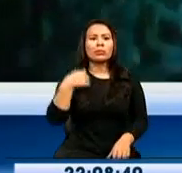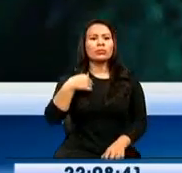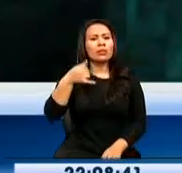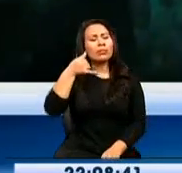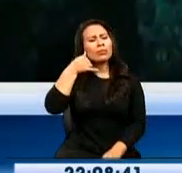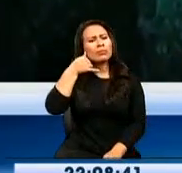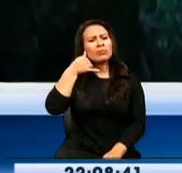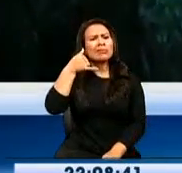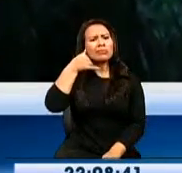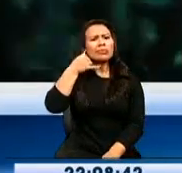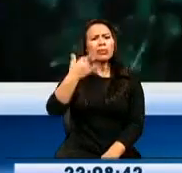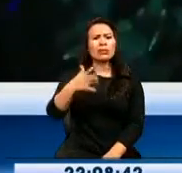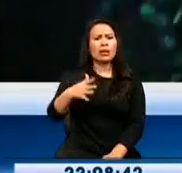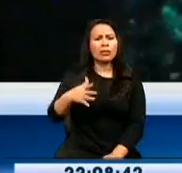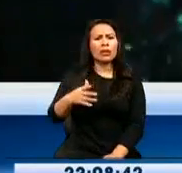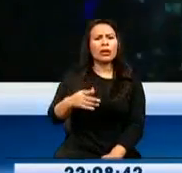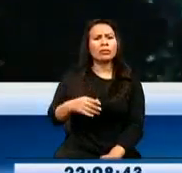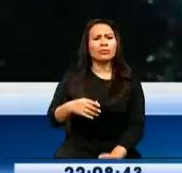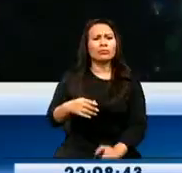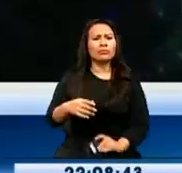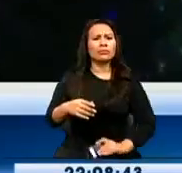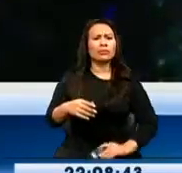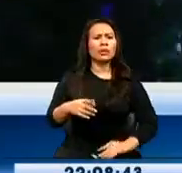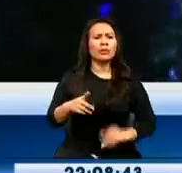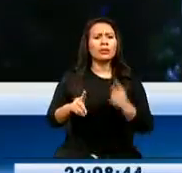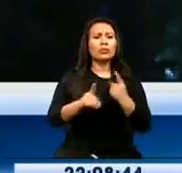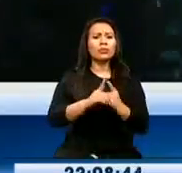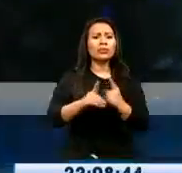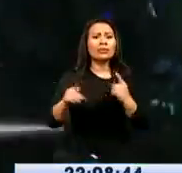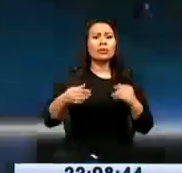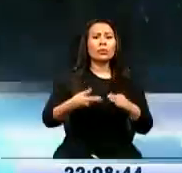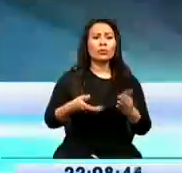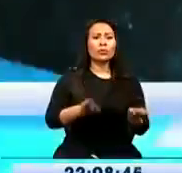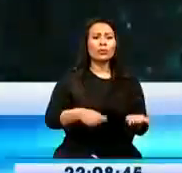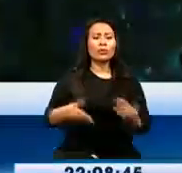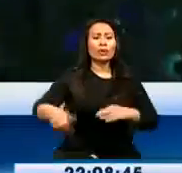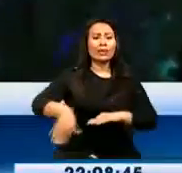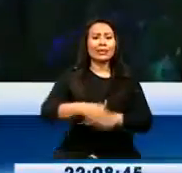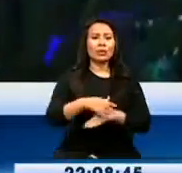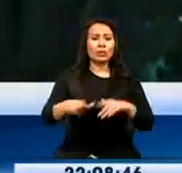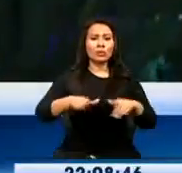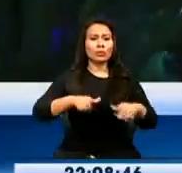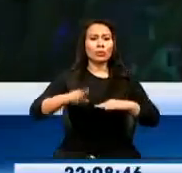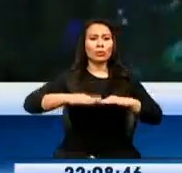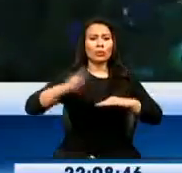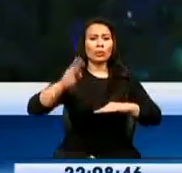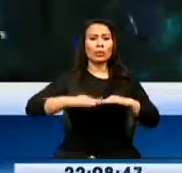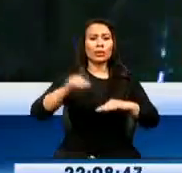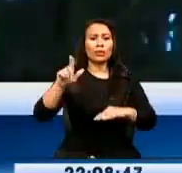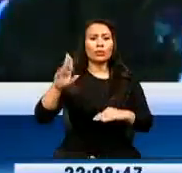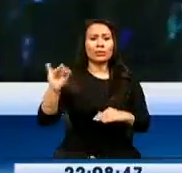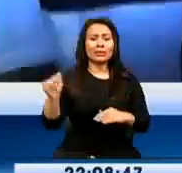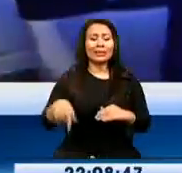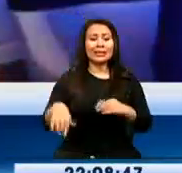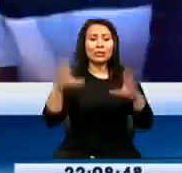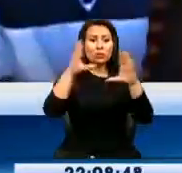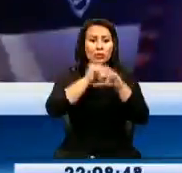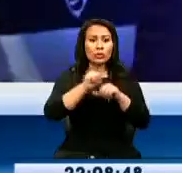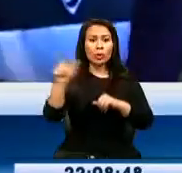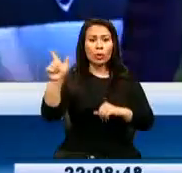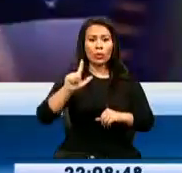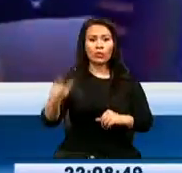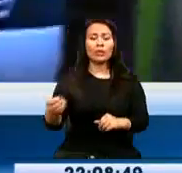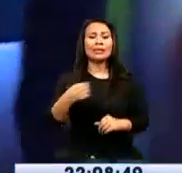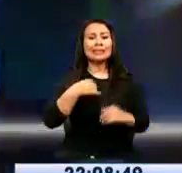lo encontraron muerto en una zanja a un costado de la carretera en Puente Lucía, la noche de este lunes. Yo